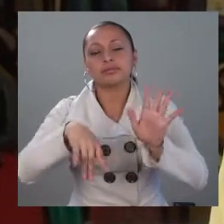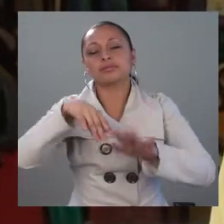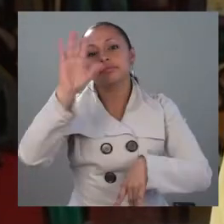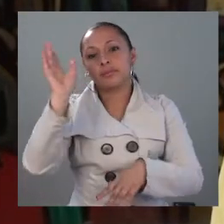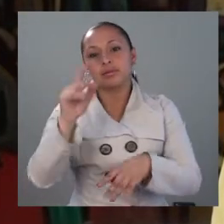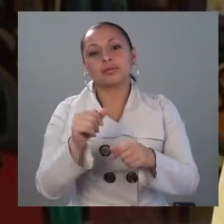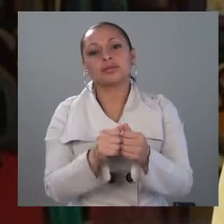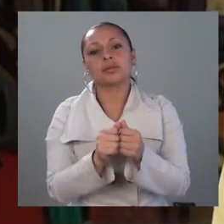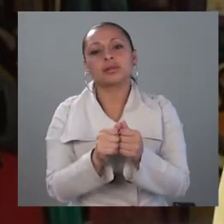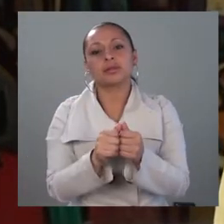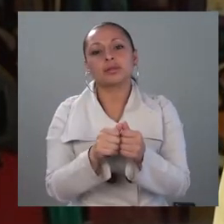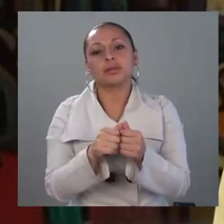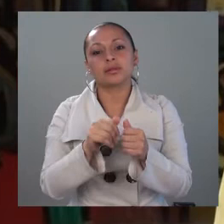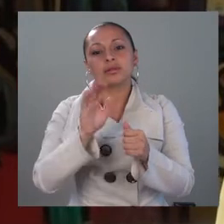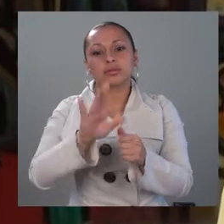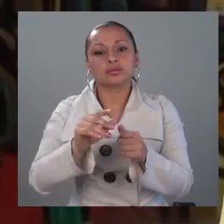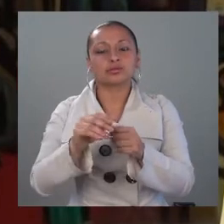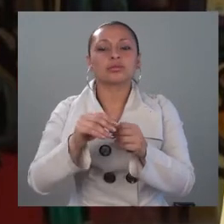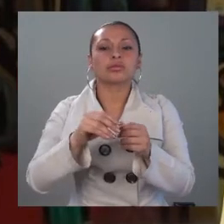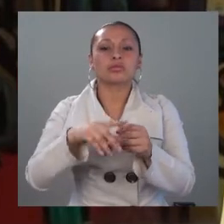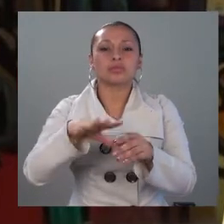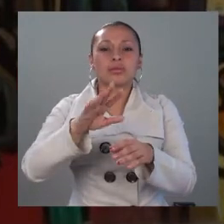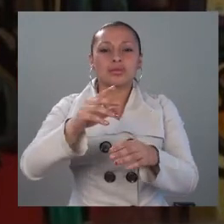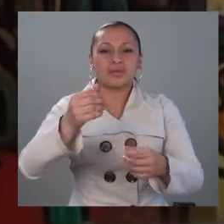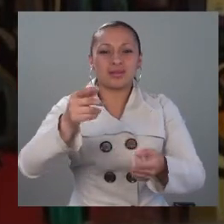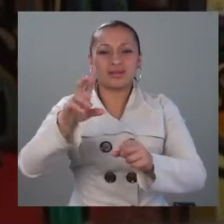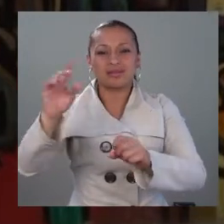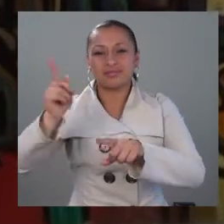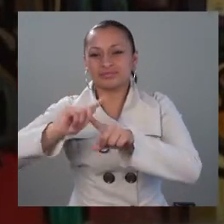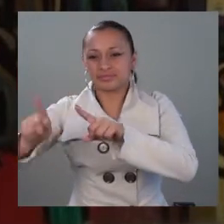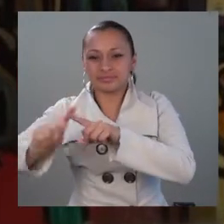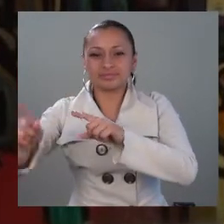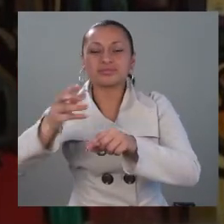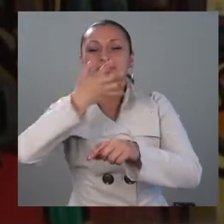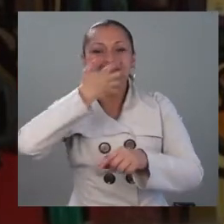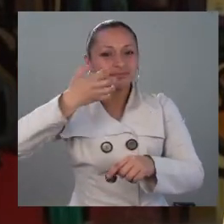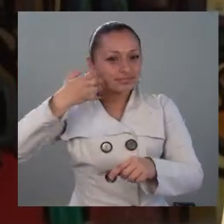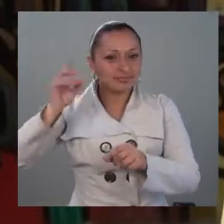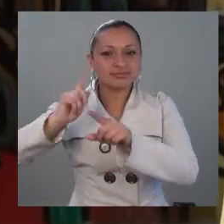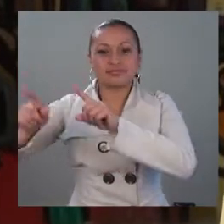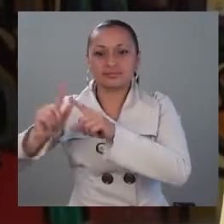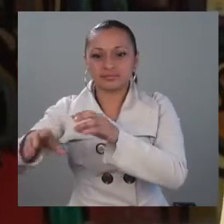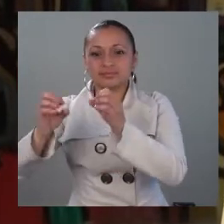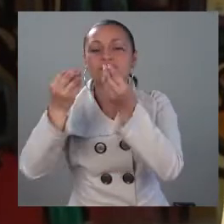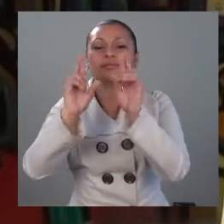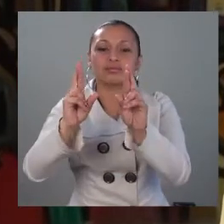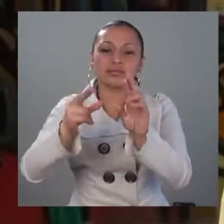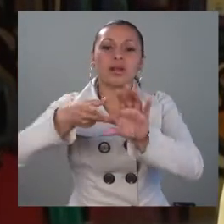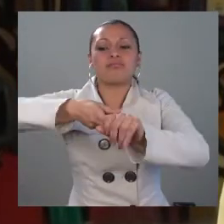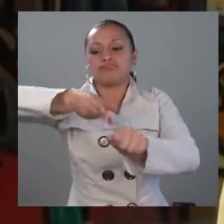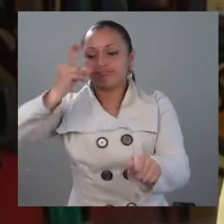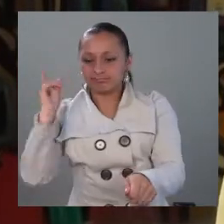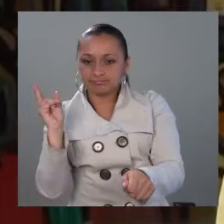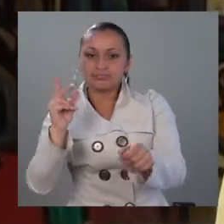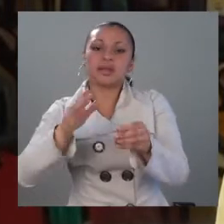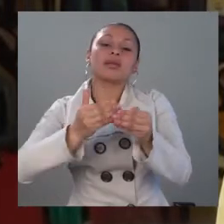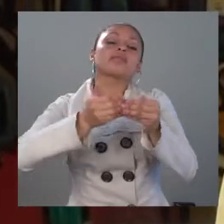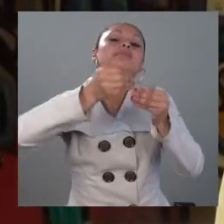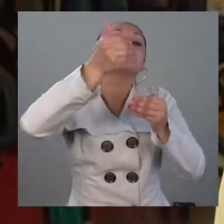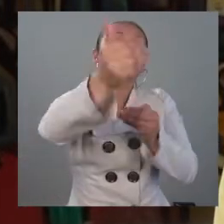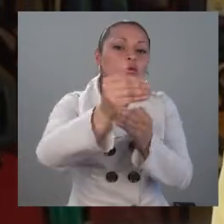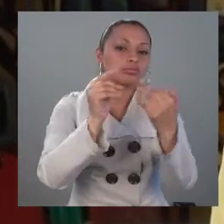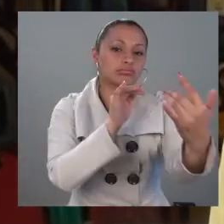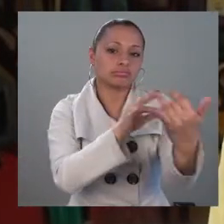marco de dejación de las armas por parte de los grupos al margen de la ley y en un marco